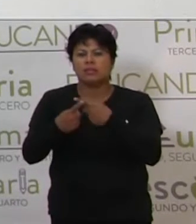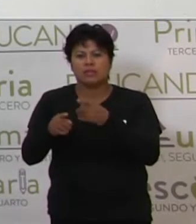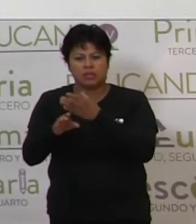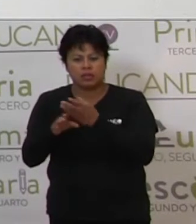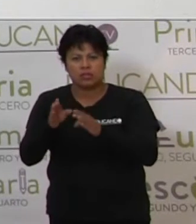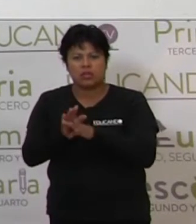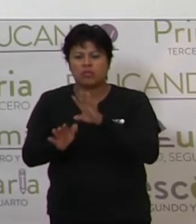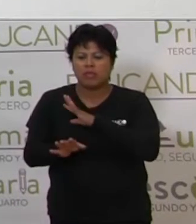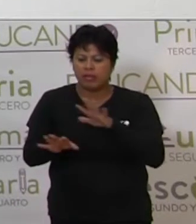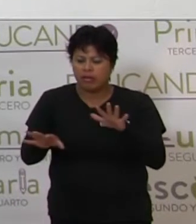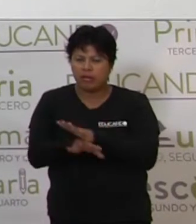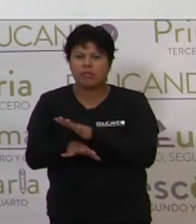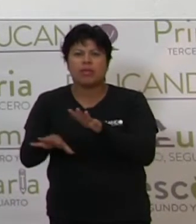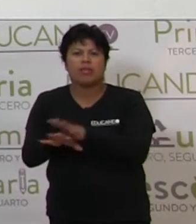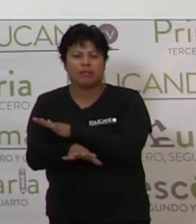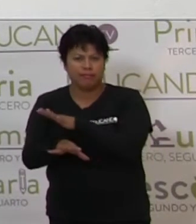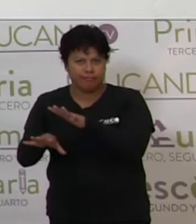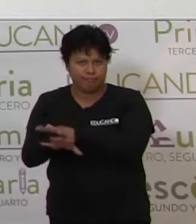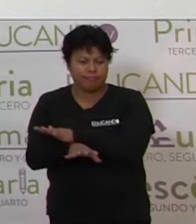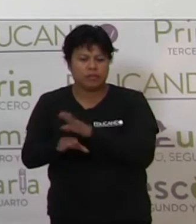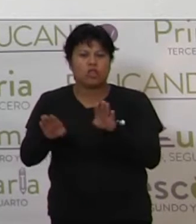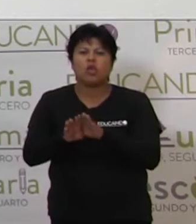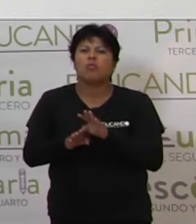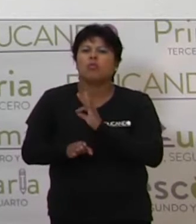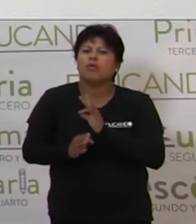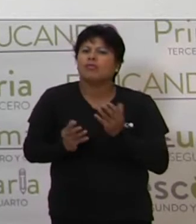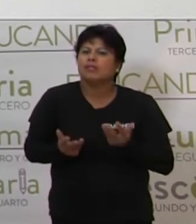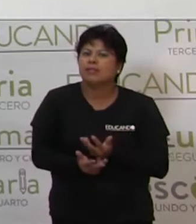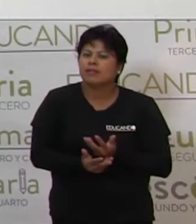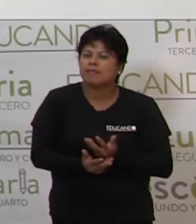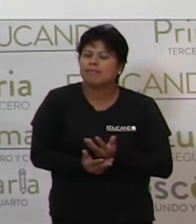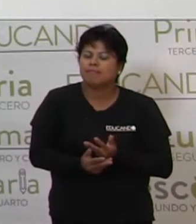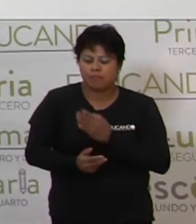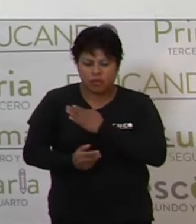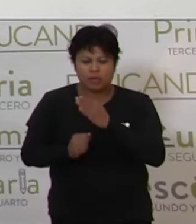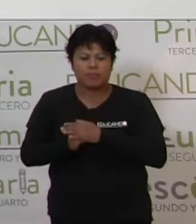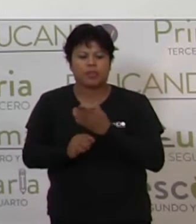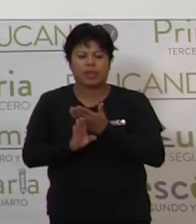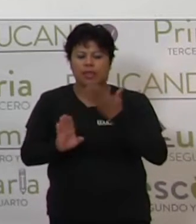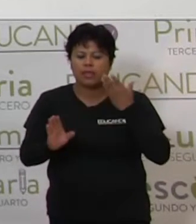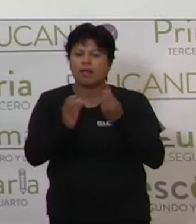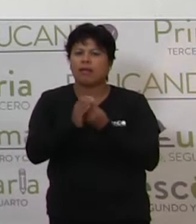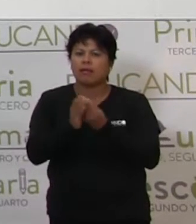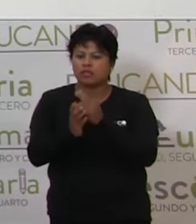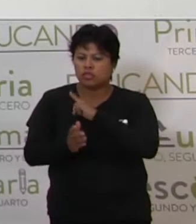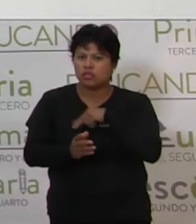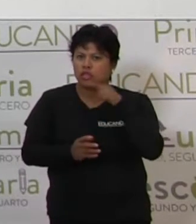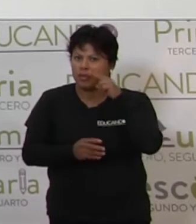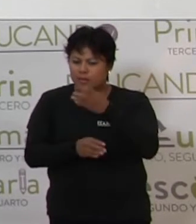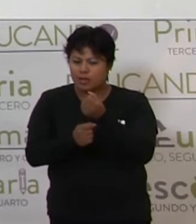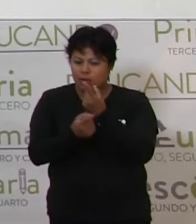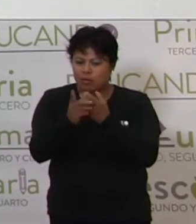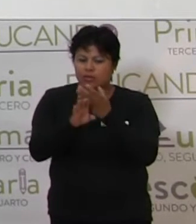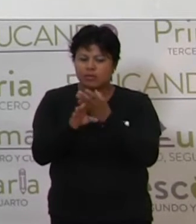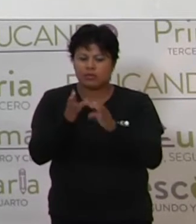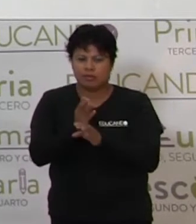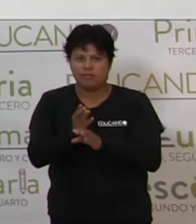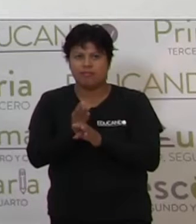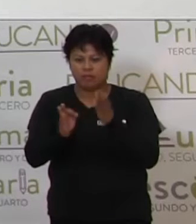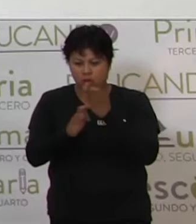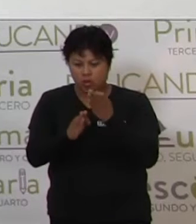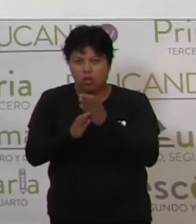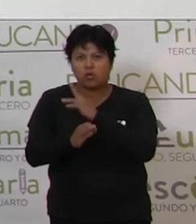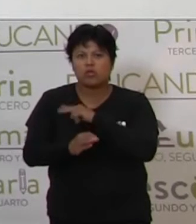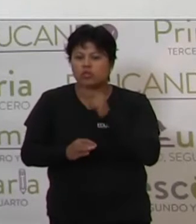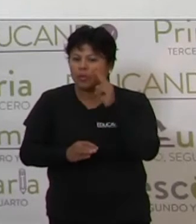pueden ser modificados, ¿cómo lo vamos a hacer? Bueno, en la clase anterior ya vimos algunos recursos. Hoy vamos